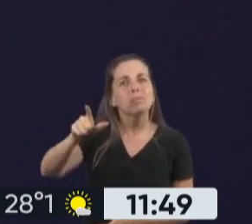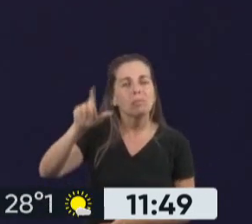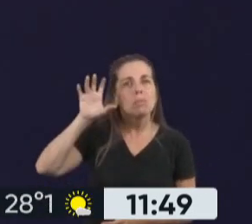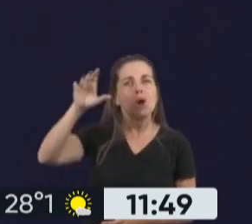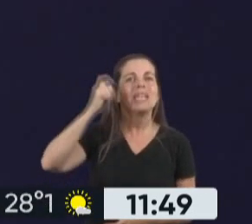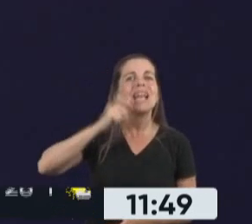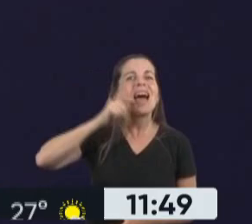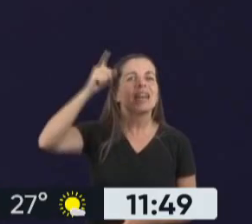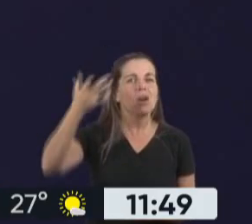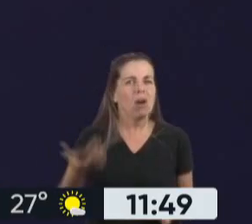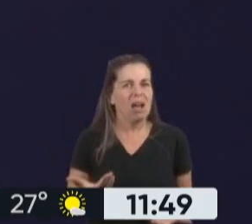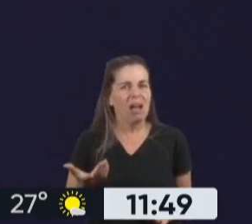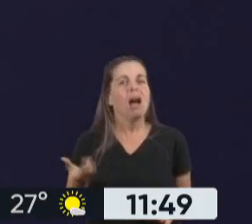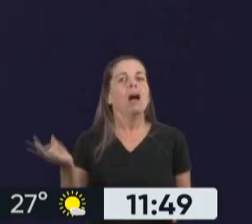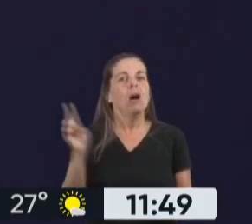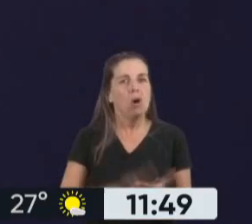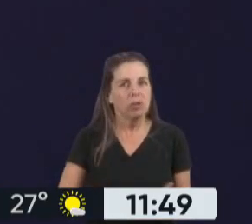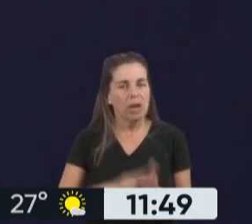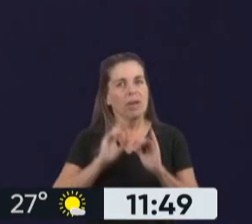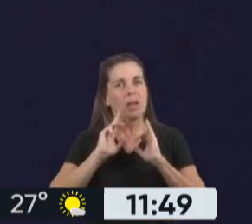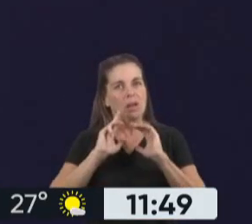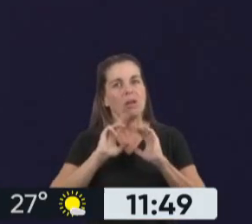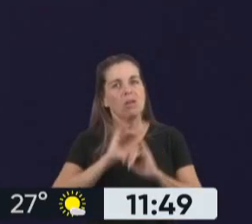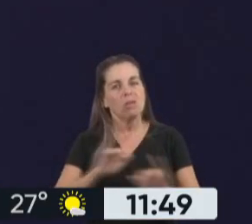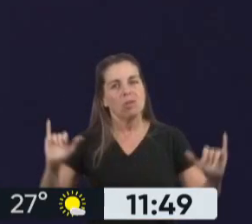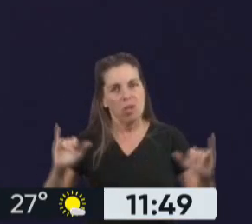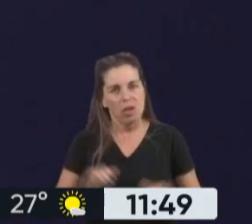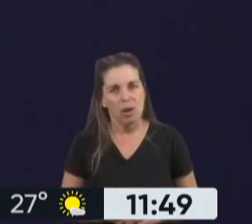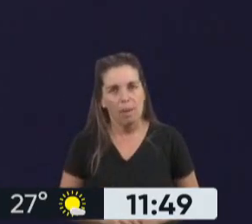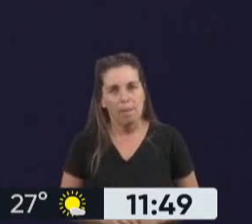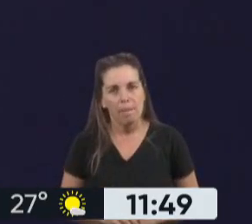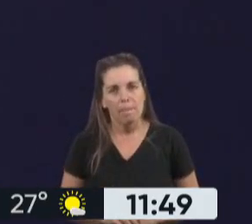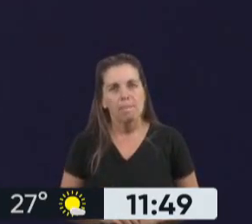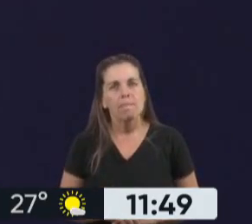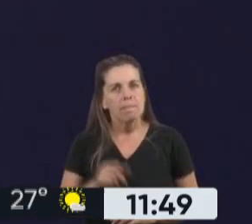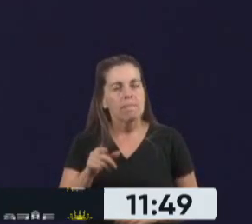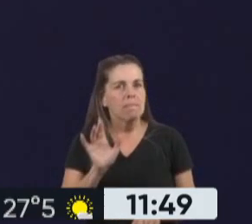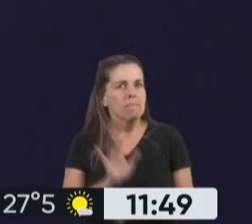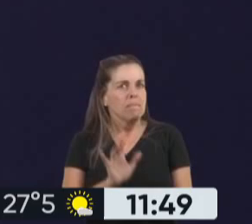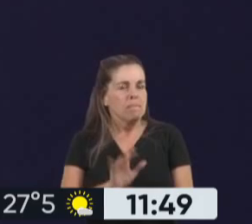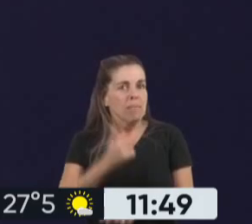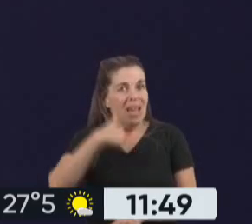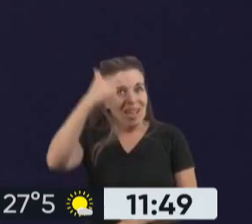chacho y lo vuelvo a repetir ahora. De hecho, estaba olvidado en mi